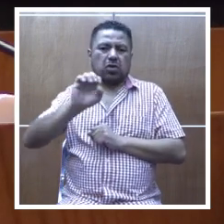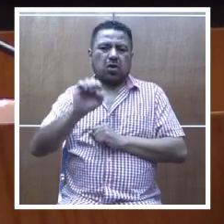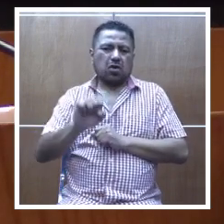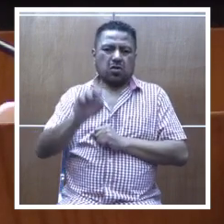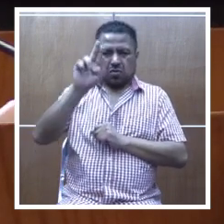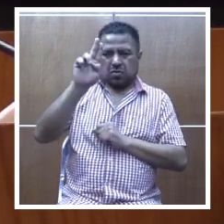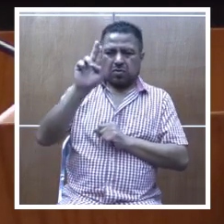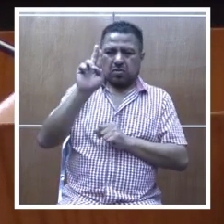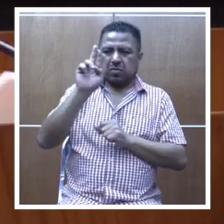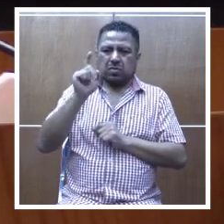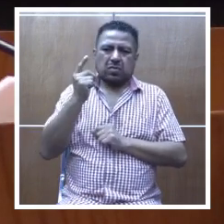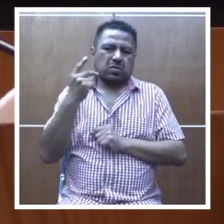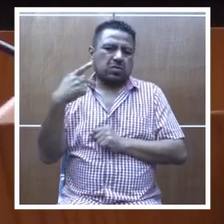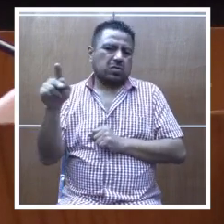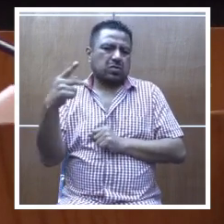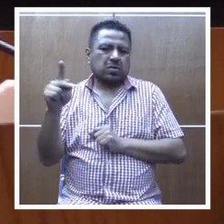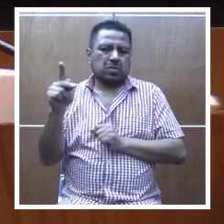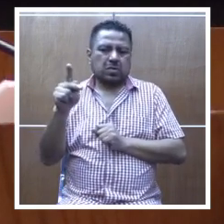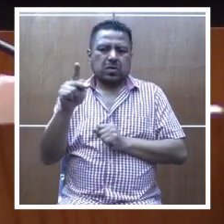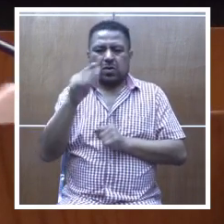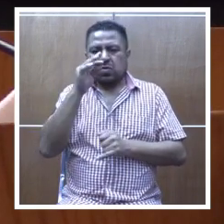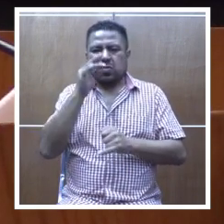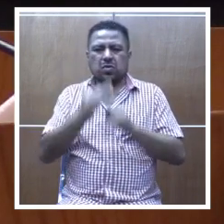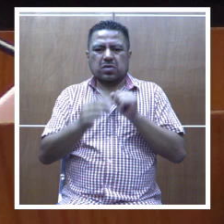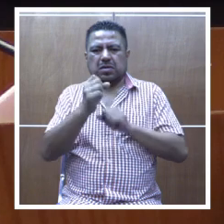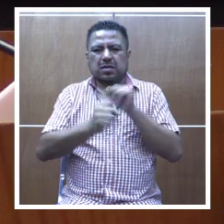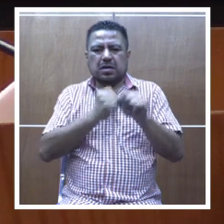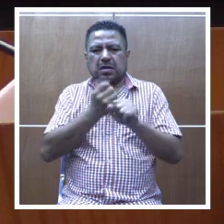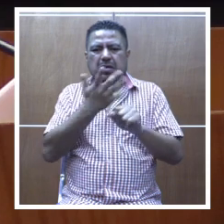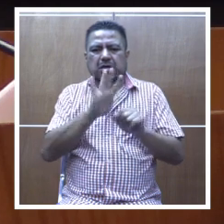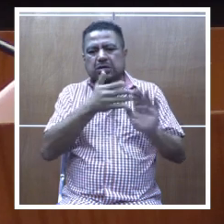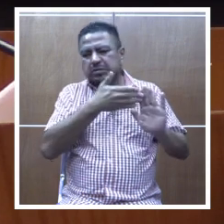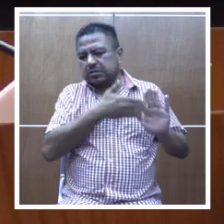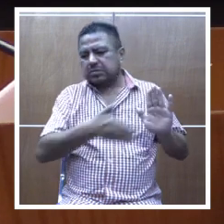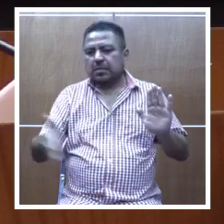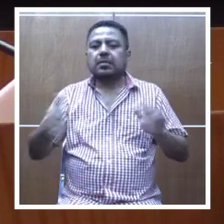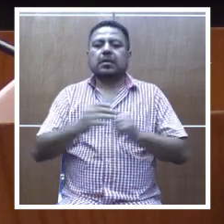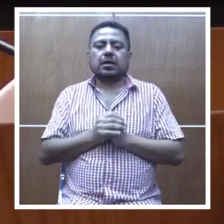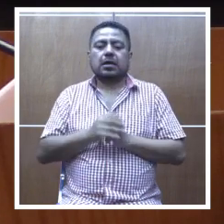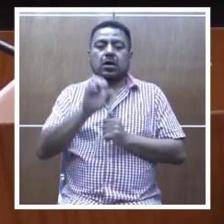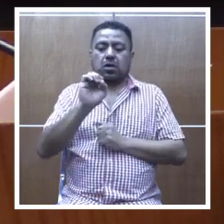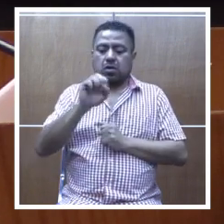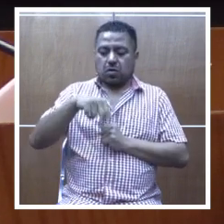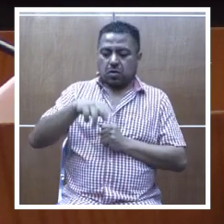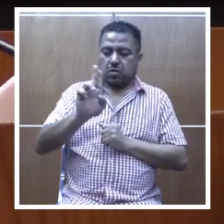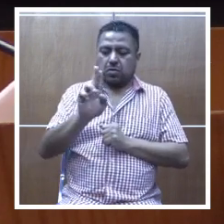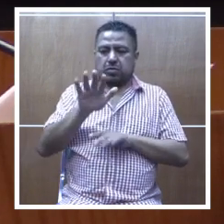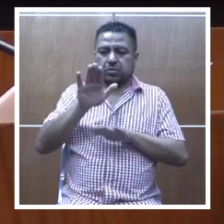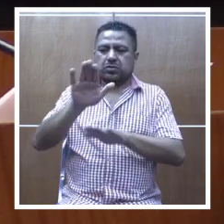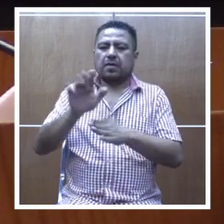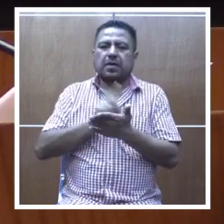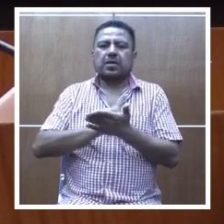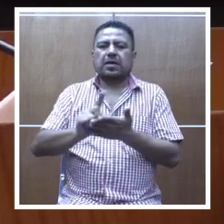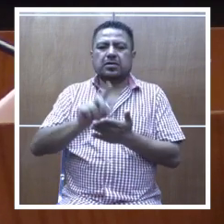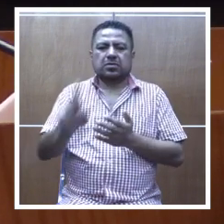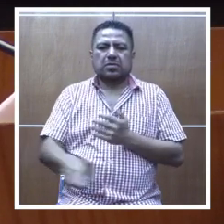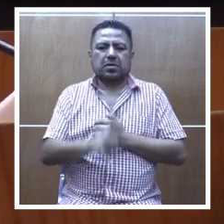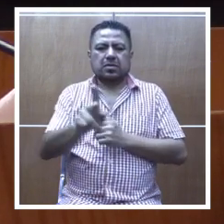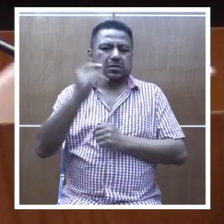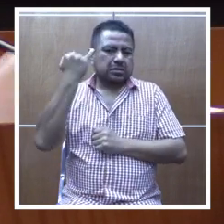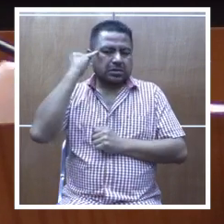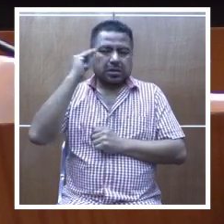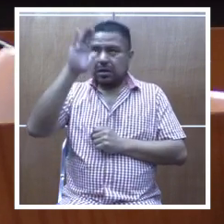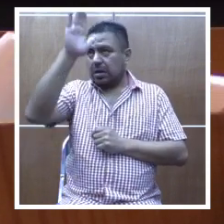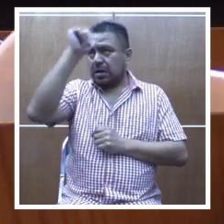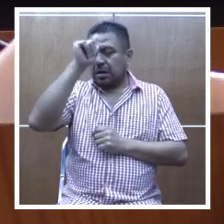Unidas, sobre todo en la última década. La Declaración de las Naciones Unidas sobre los Derechos de los Pueblos Indígenas,